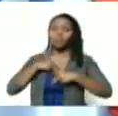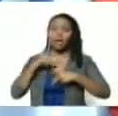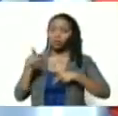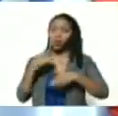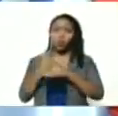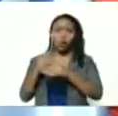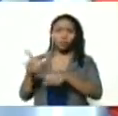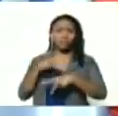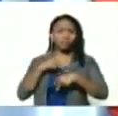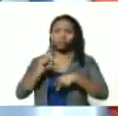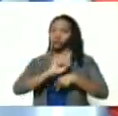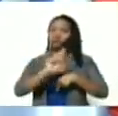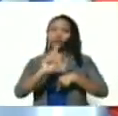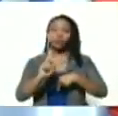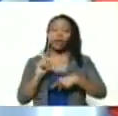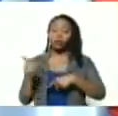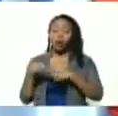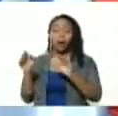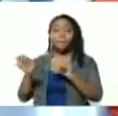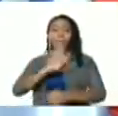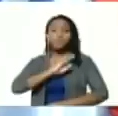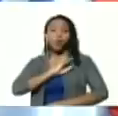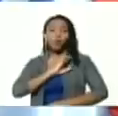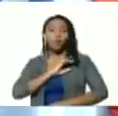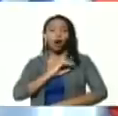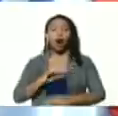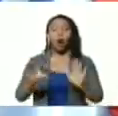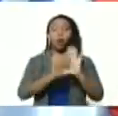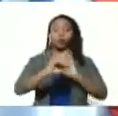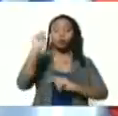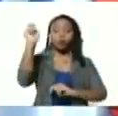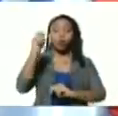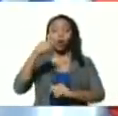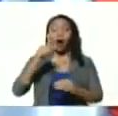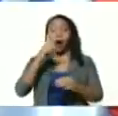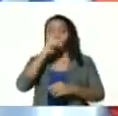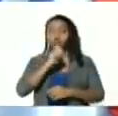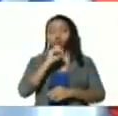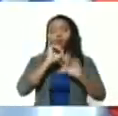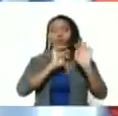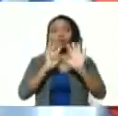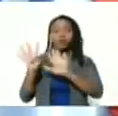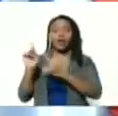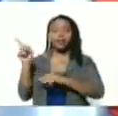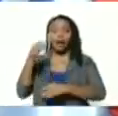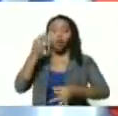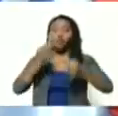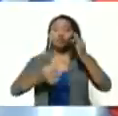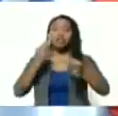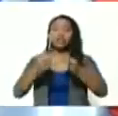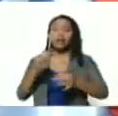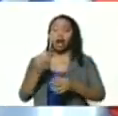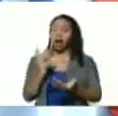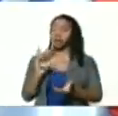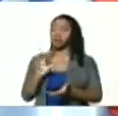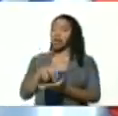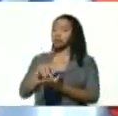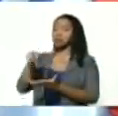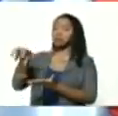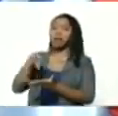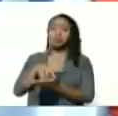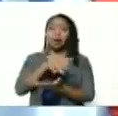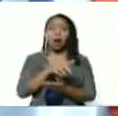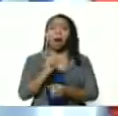intolerable, además que la propia Constitución del año 99 lo prohíbe, una justicia de clase, clasista, no,